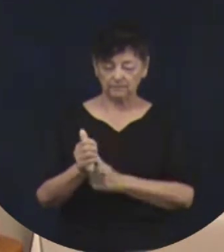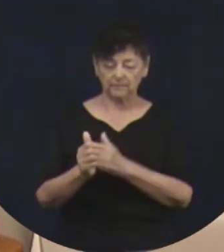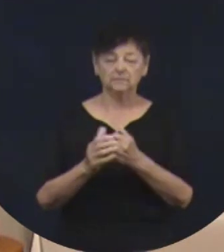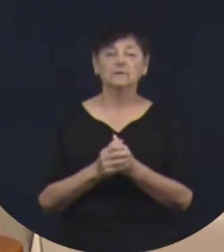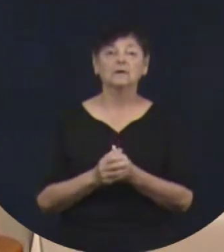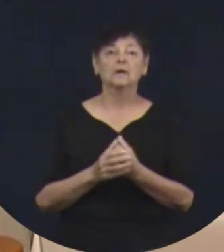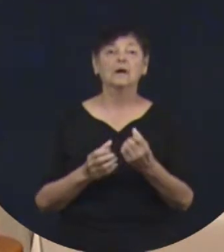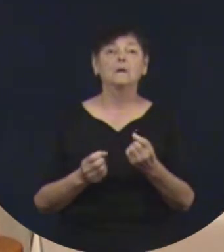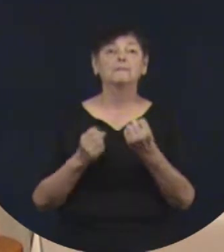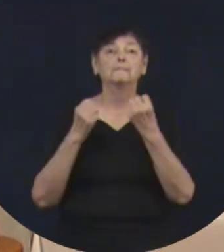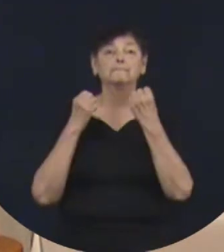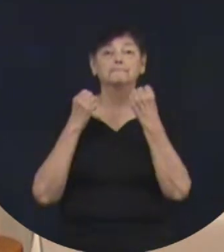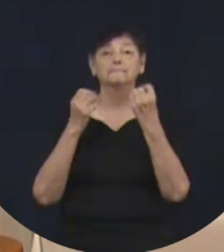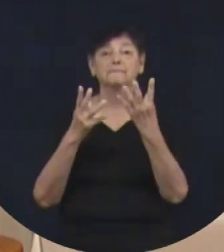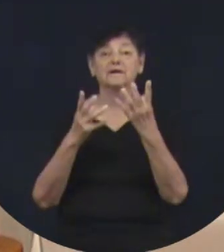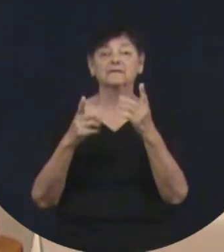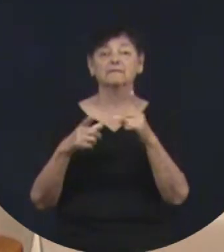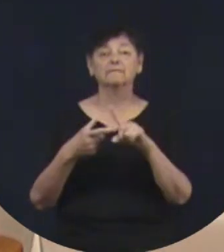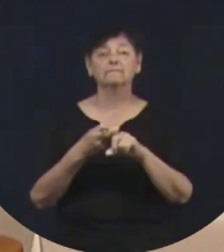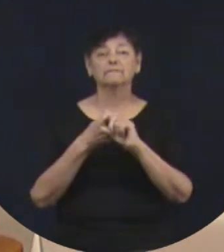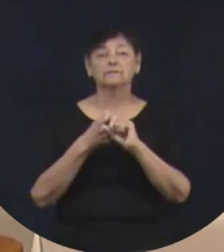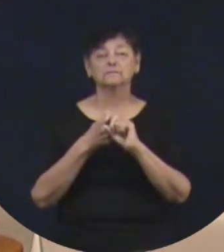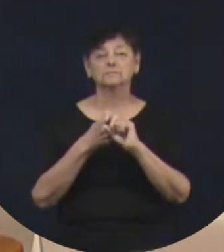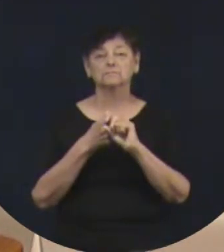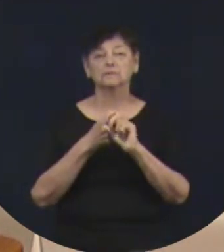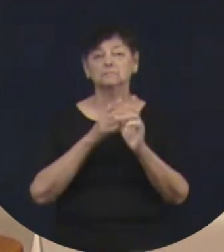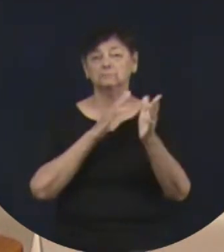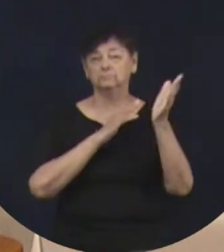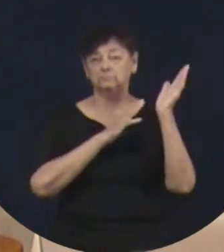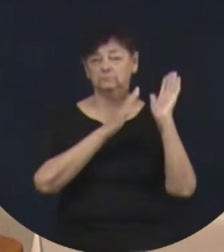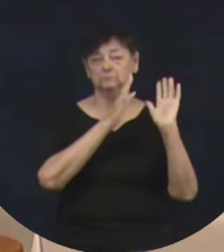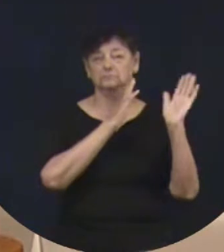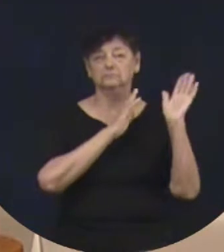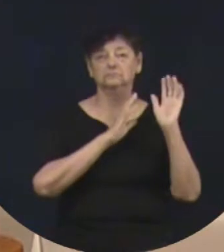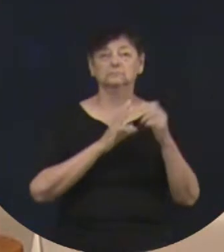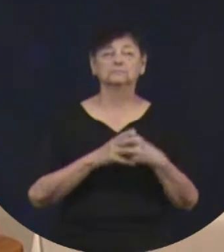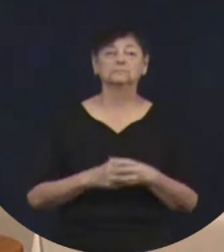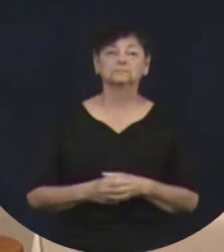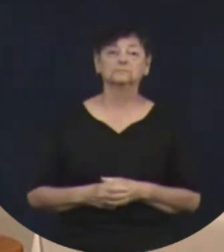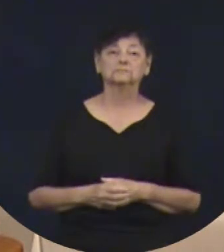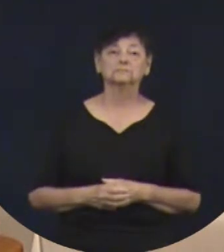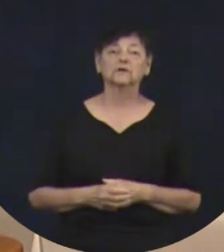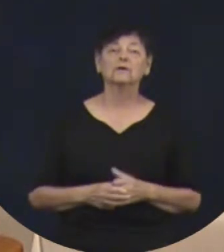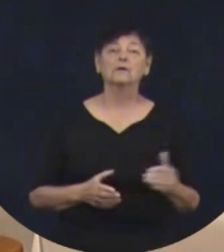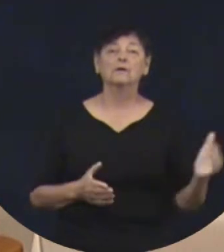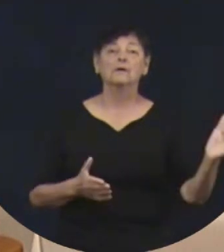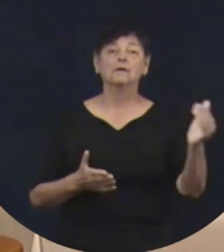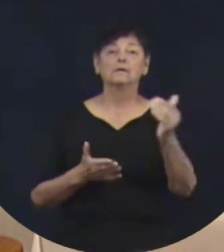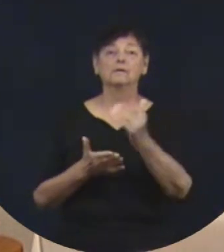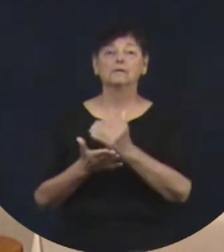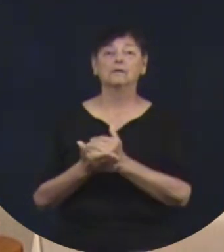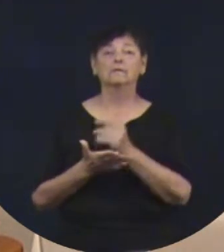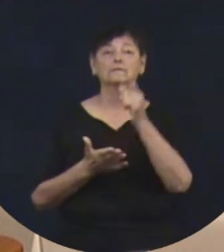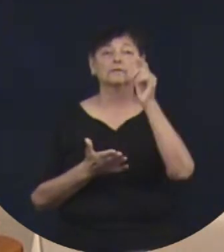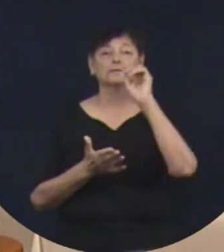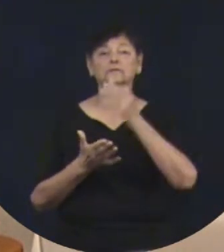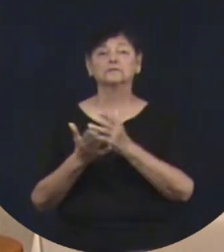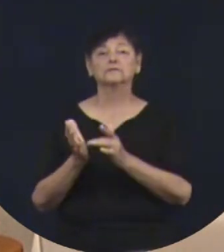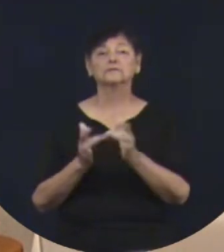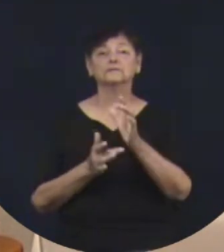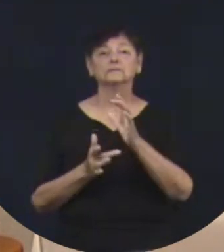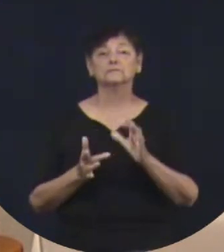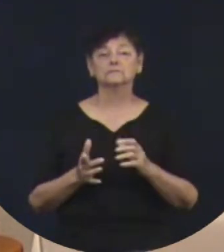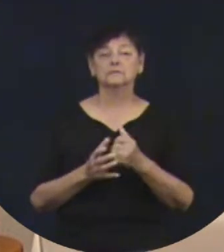apóstoles, y cuantos vivieron en tu amistad a través de los tiempos, merezcamos por tu Hijo